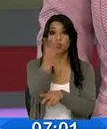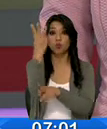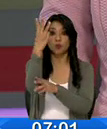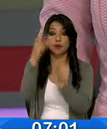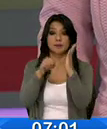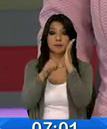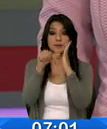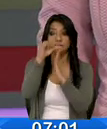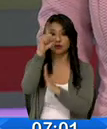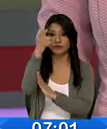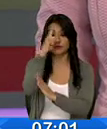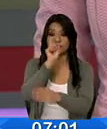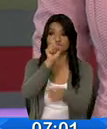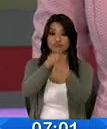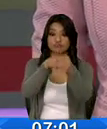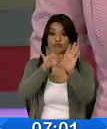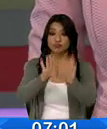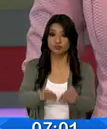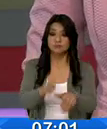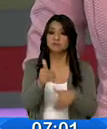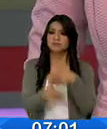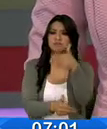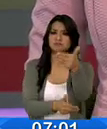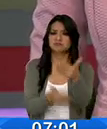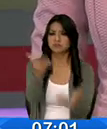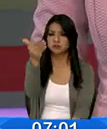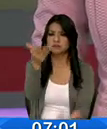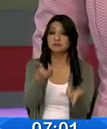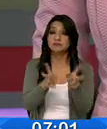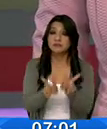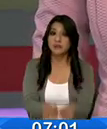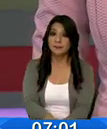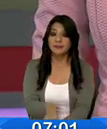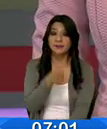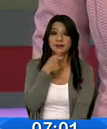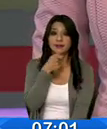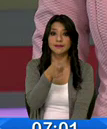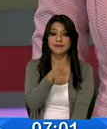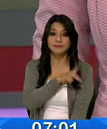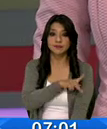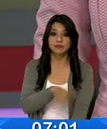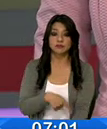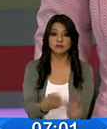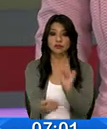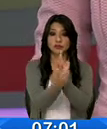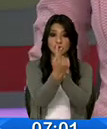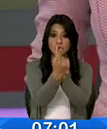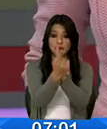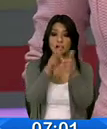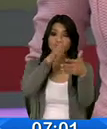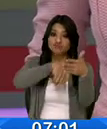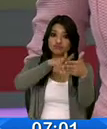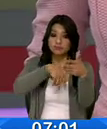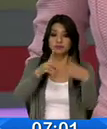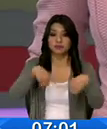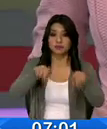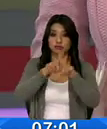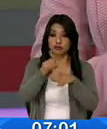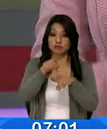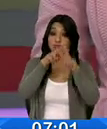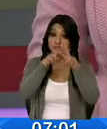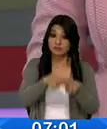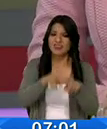del Ministerio de Gobierno. El procedimiento es sencillo y también incluye una entrevista personal de validación de datos. Este registro